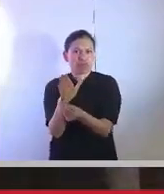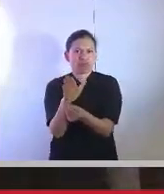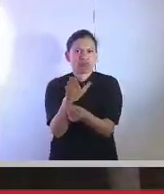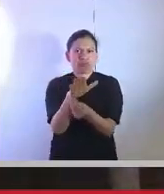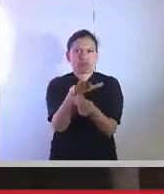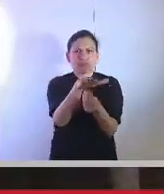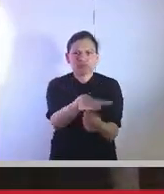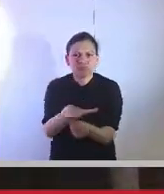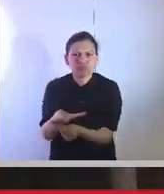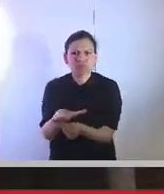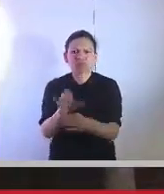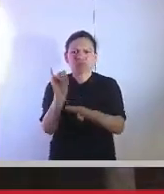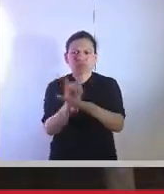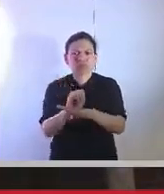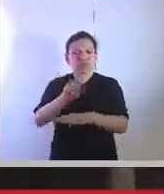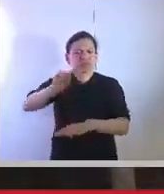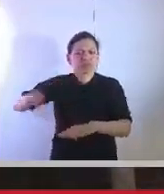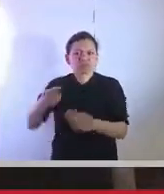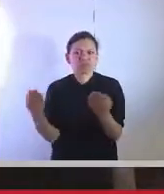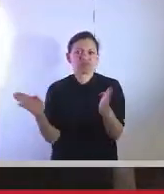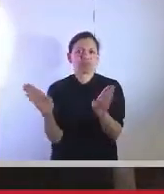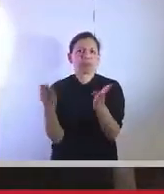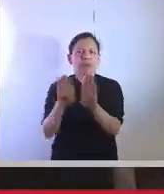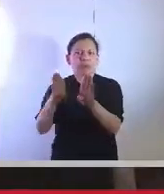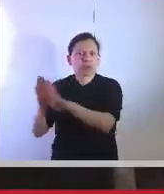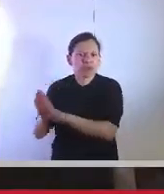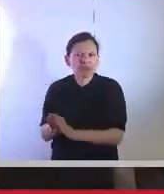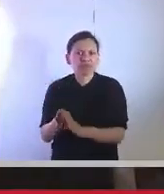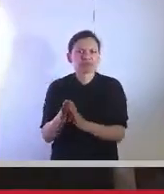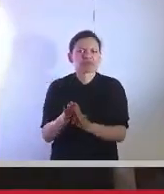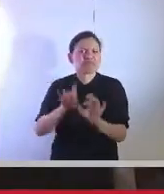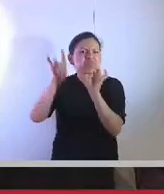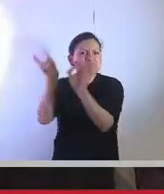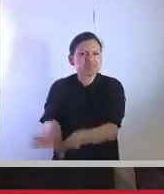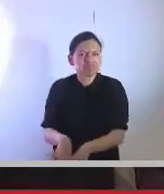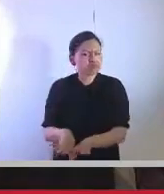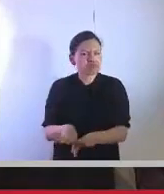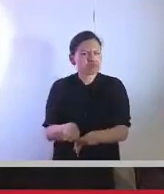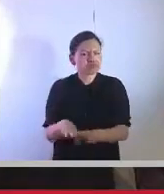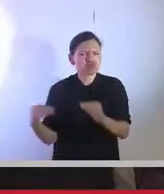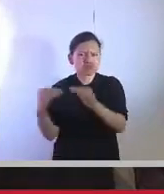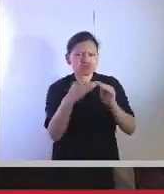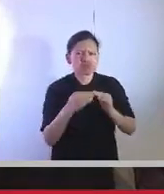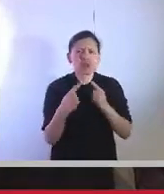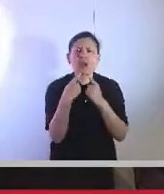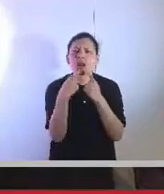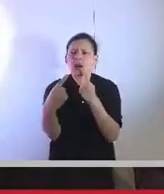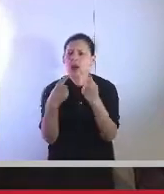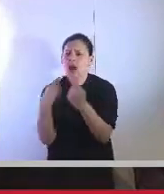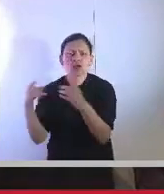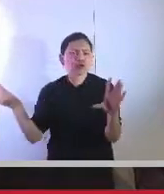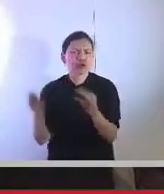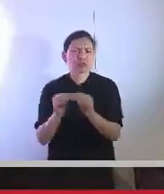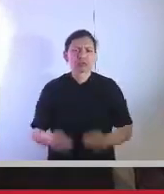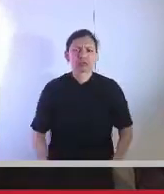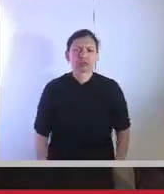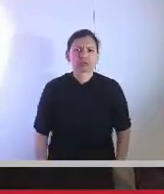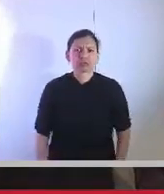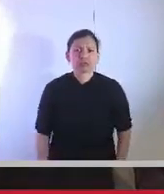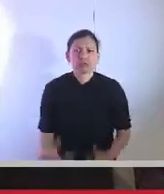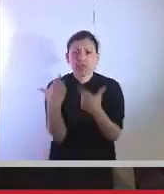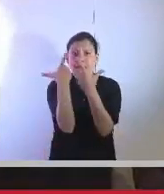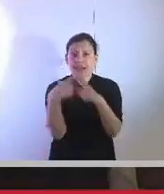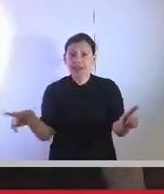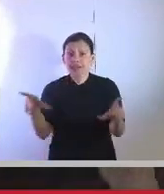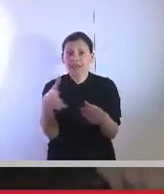iglesias de puertas cerradas, puertas abiertas, cero estigmatización, y estamos para dialogar absolutamente con todos. Porque la